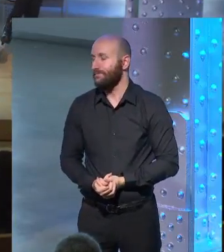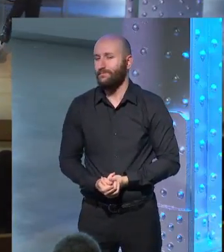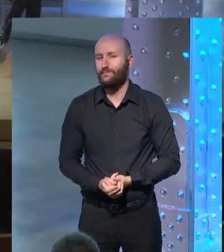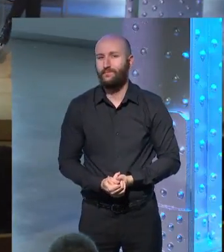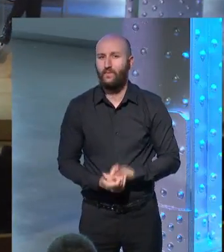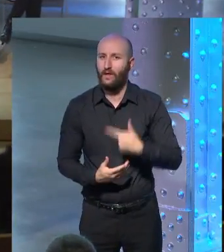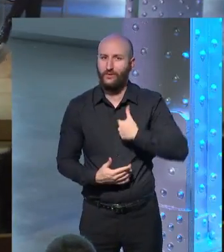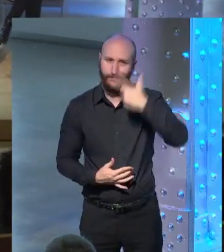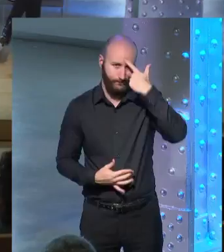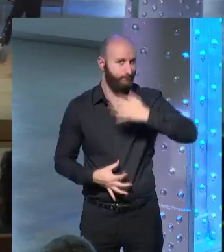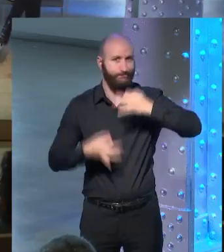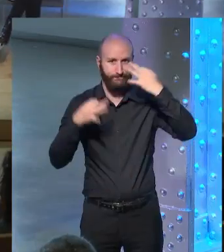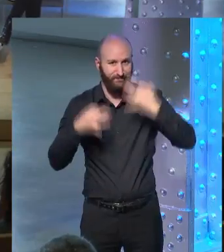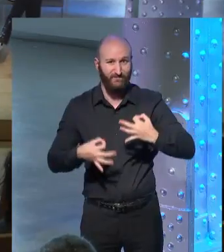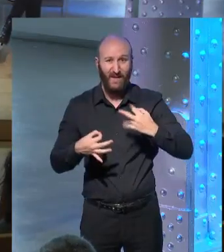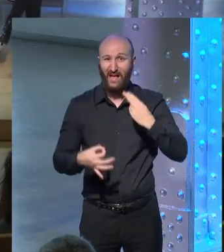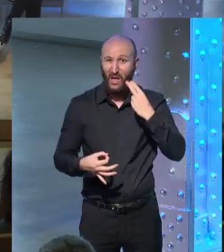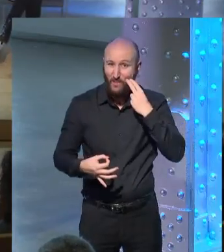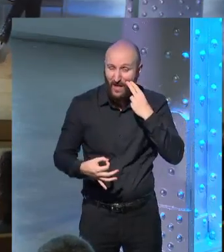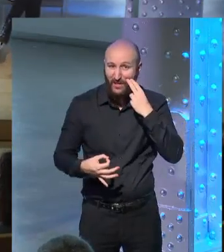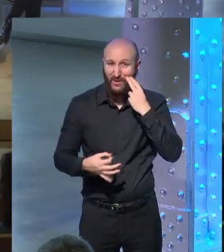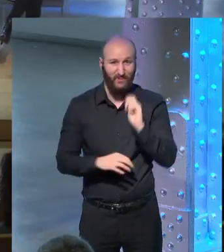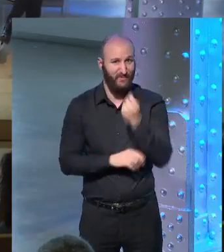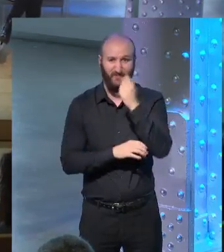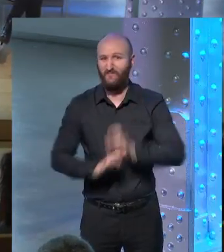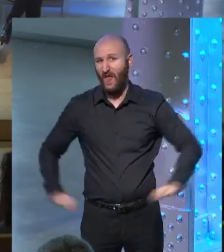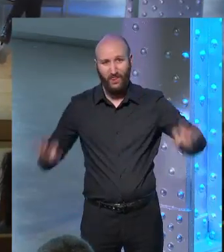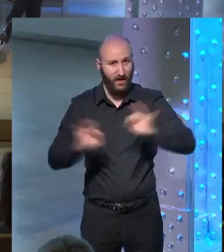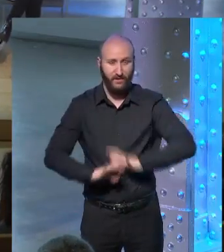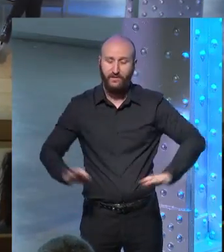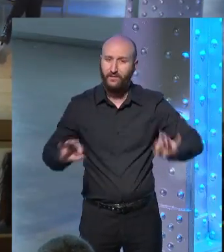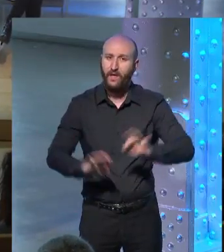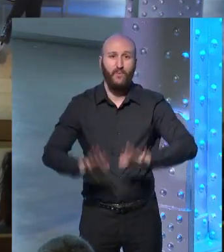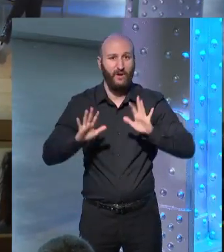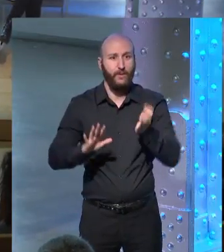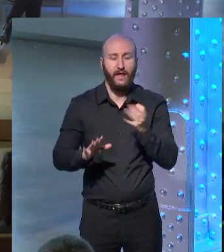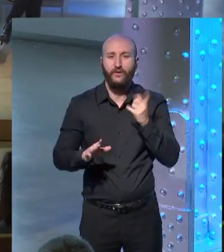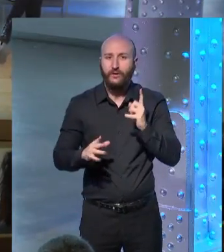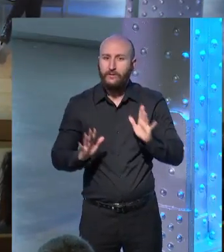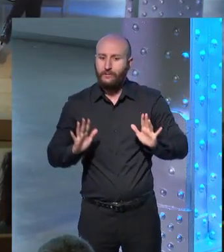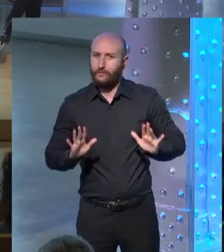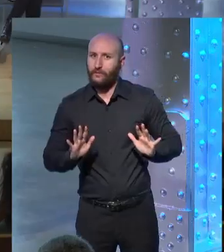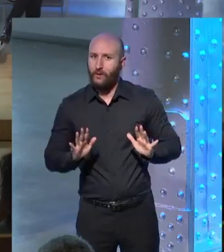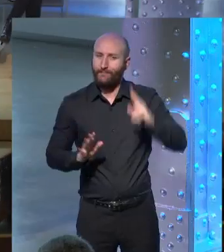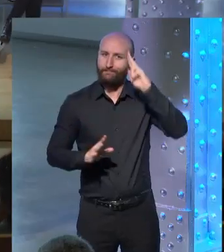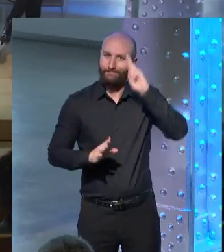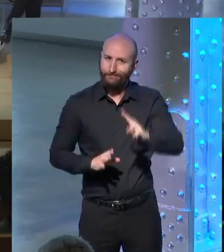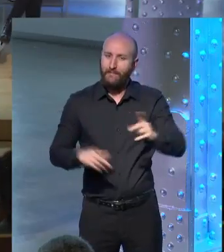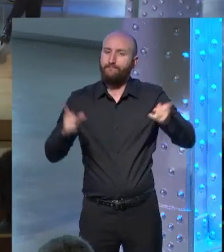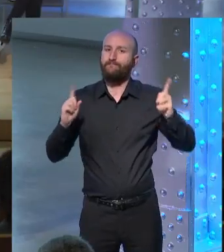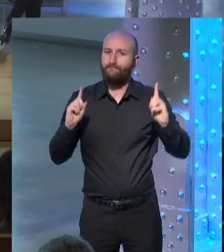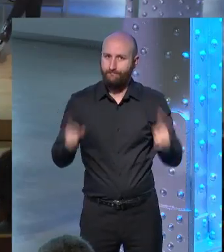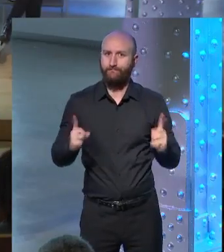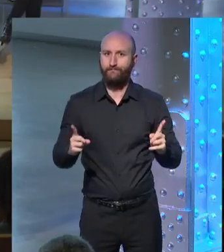yo estoy convencida de que con miedo no llegamos a... Sí que es cierto que tenemos que tener temor, tenemos que tener respeto, precaución,